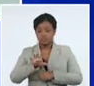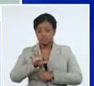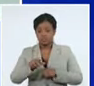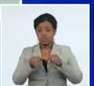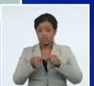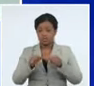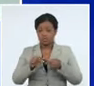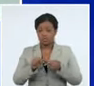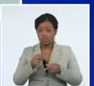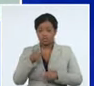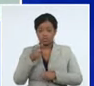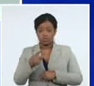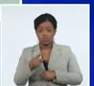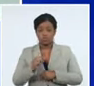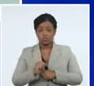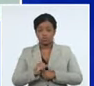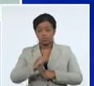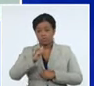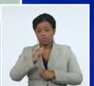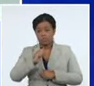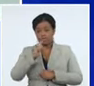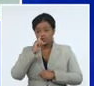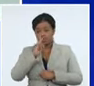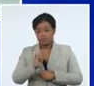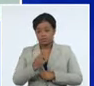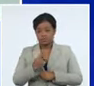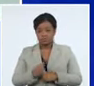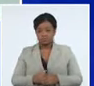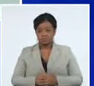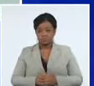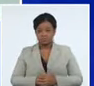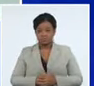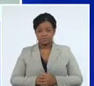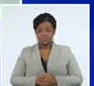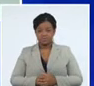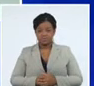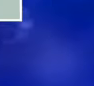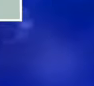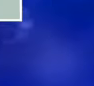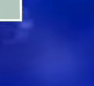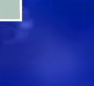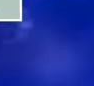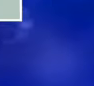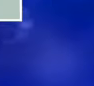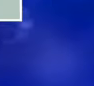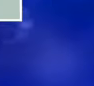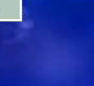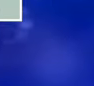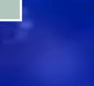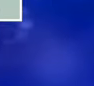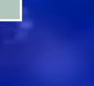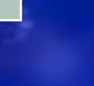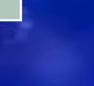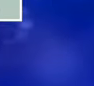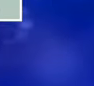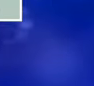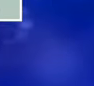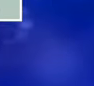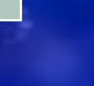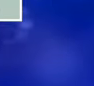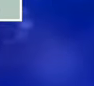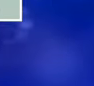2 y Campan Juaní un caso positivo, autóctono. Santi Espíritus con 180